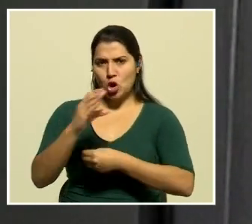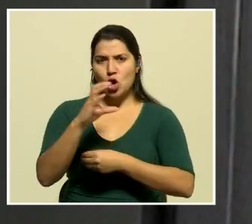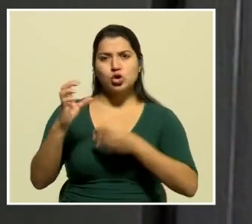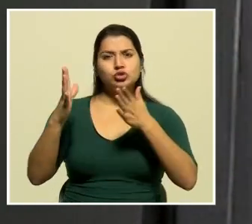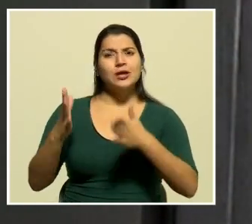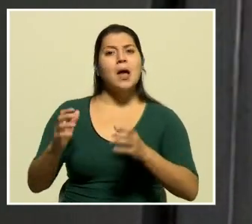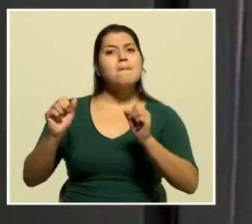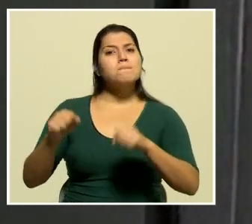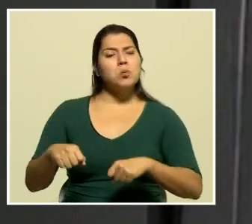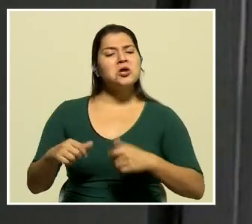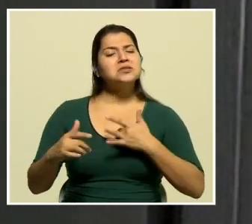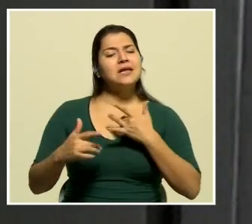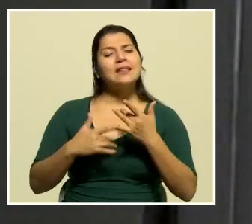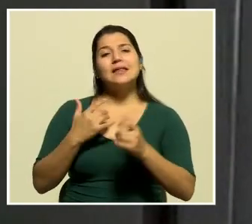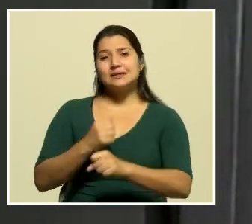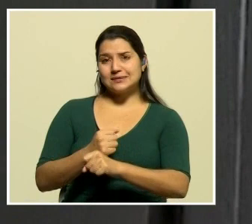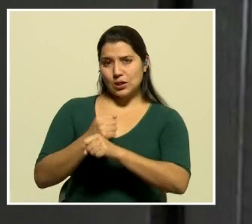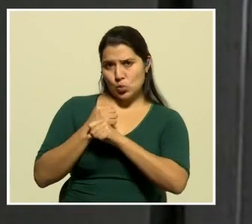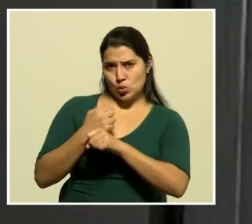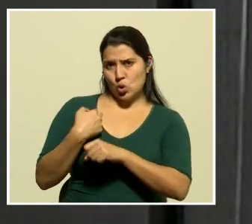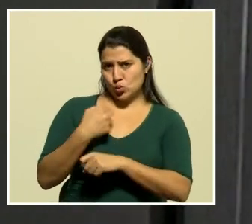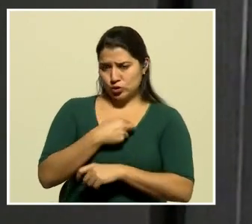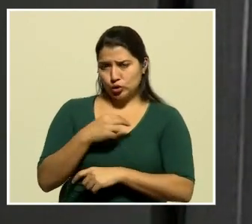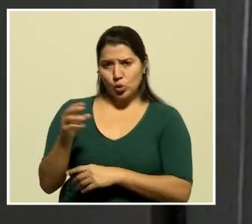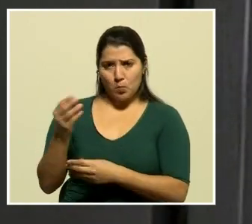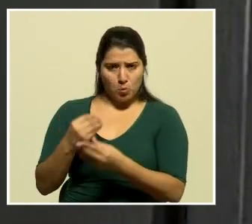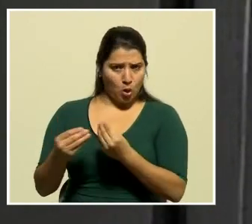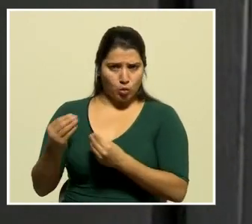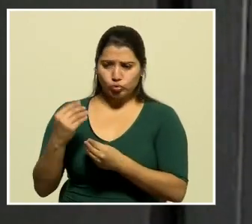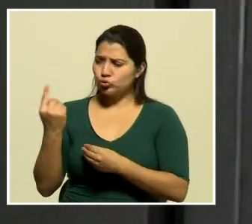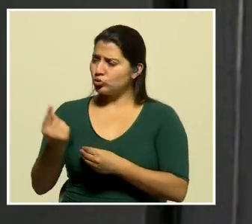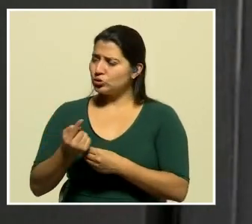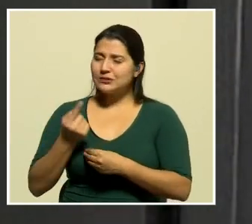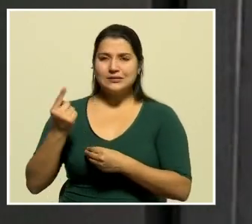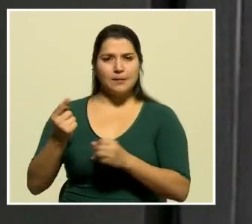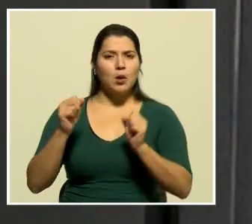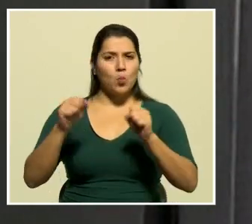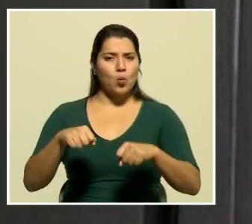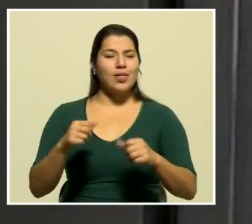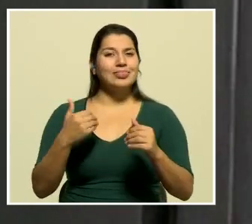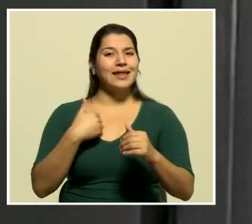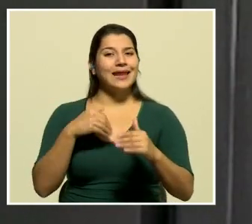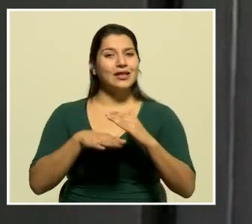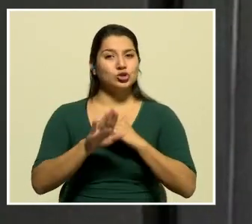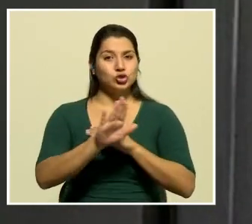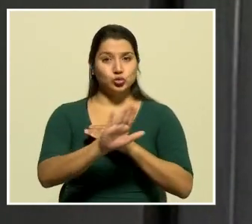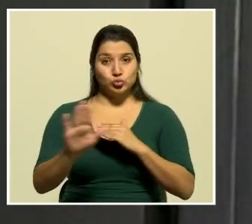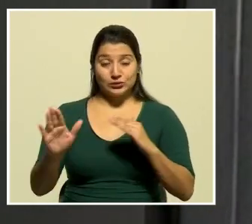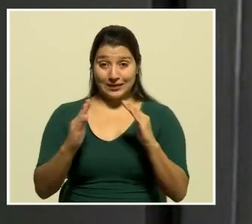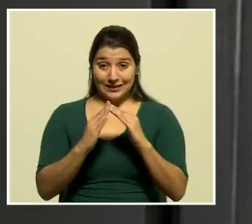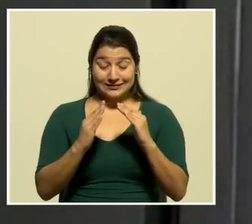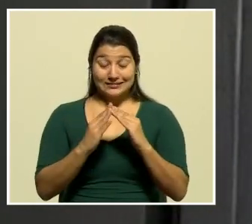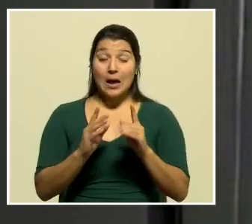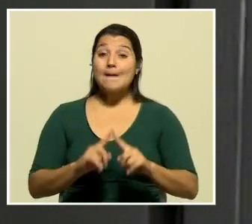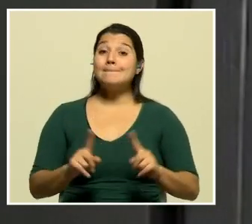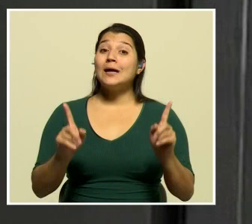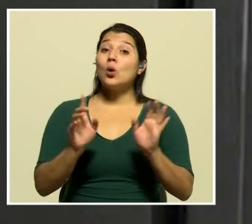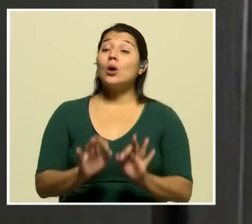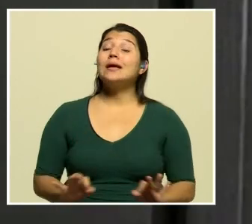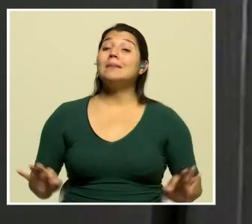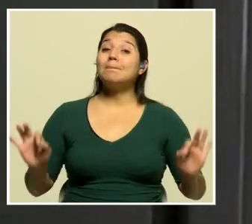seguros de que nuestros productos como Dos Pinos van a estar siempre en la mesa de sus hogares. Pero sí es